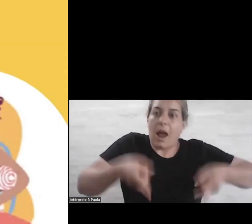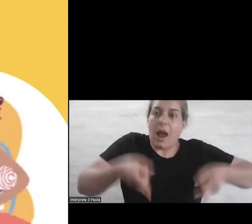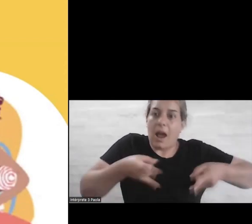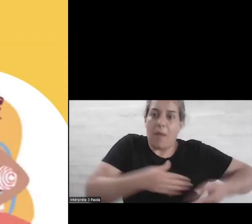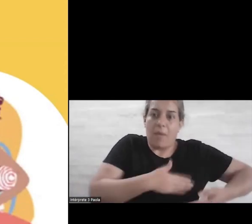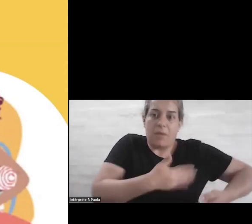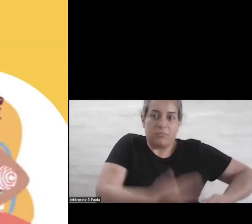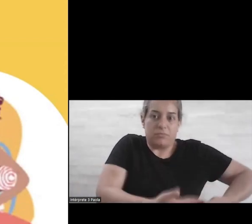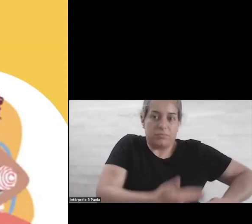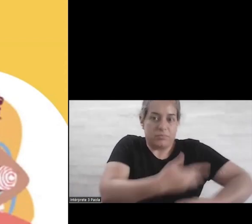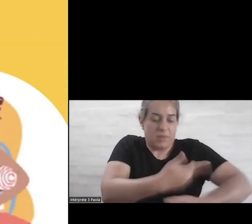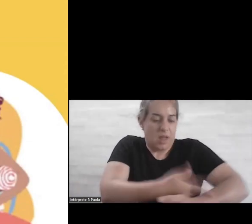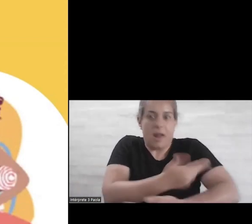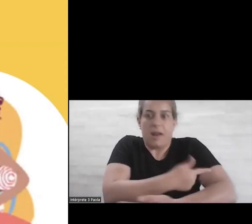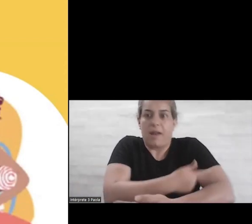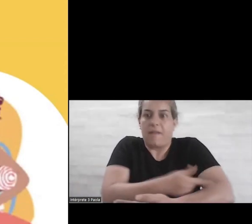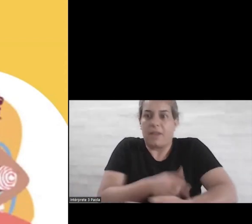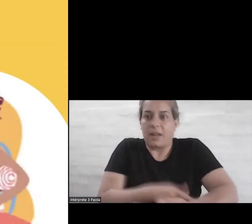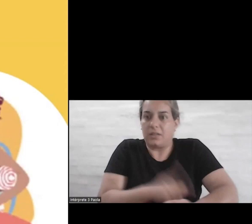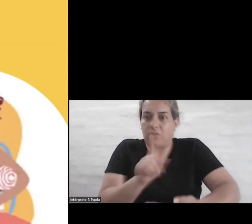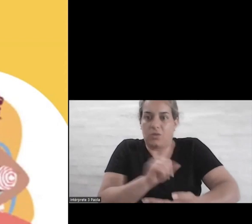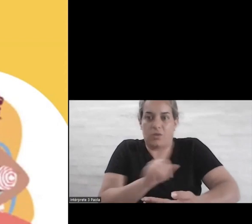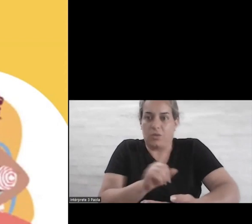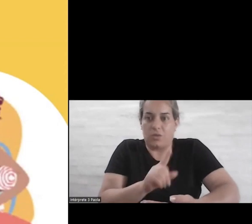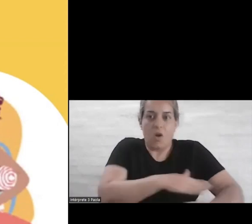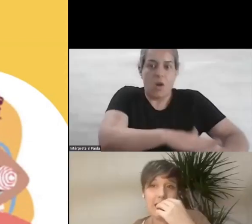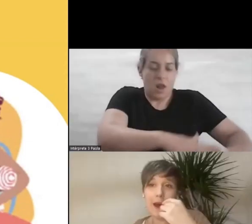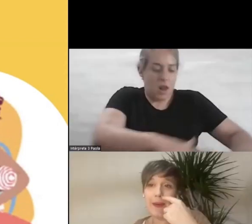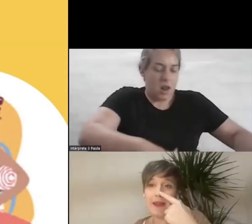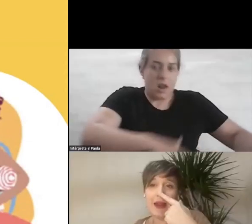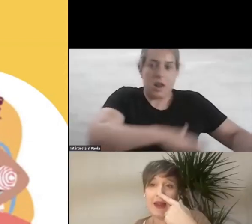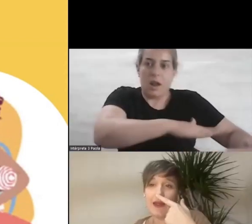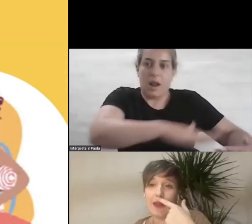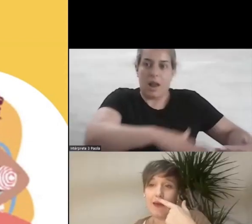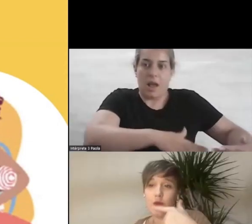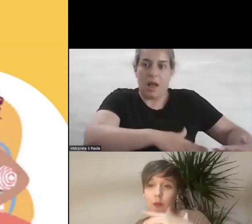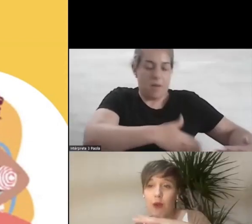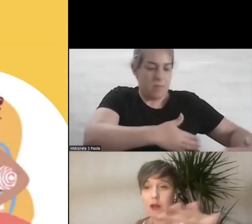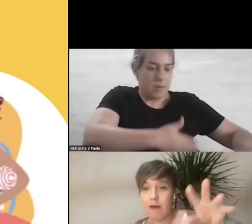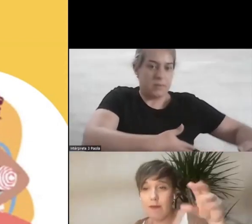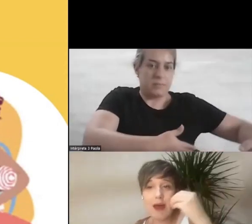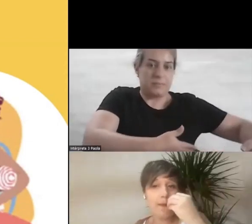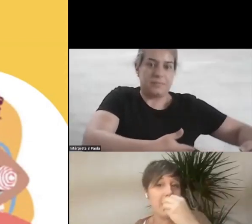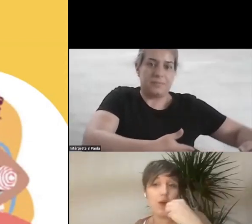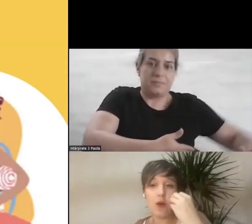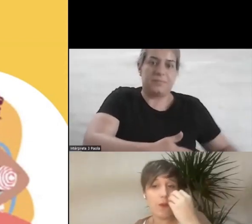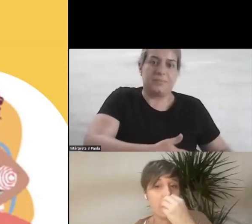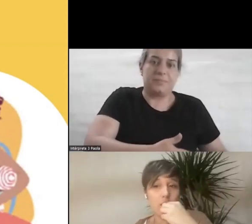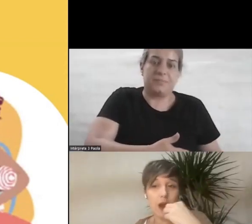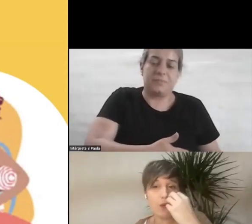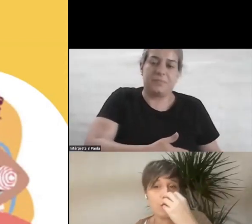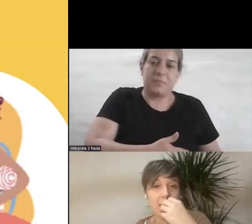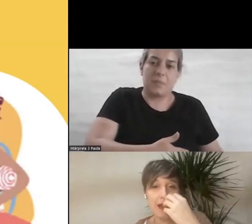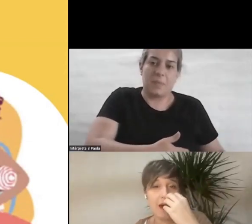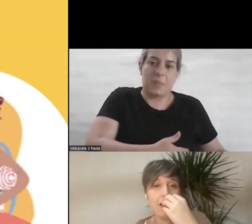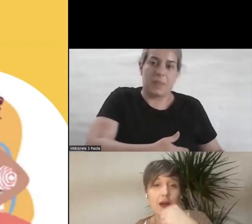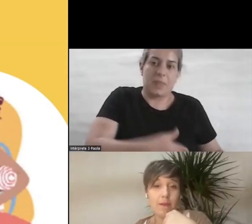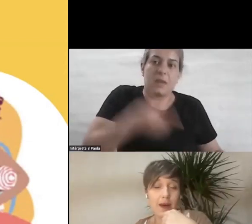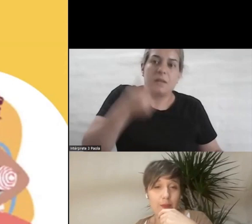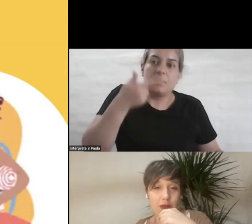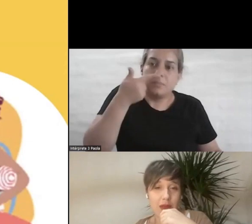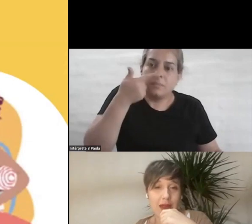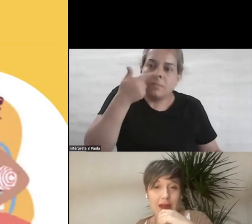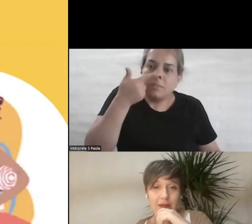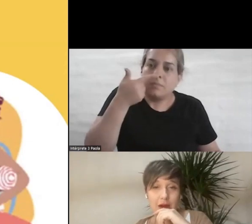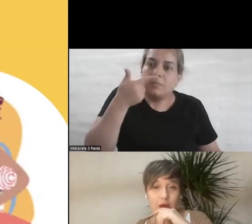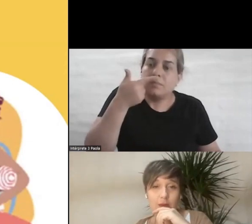bracito. También procurando que el pezón esté en la parte de la nariz y labio superior del bebé para ayudar un poquito a la búsqueda,